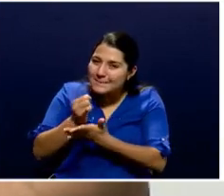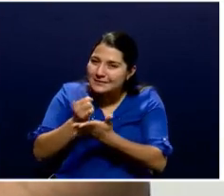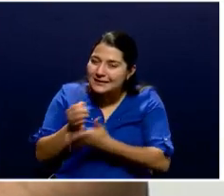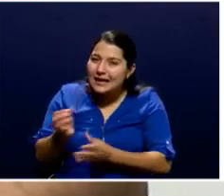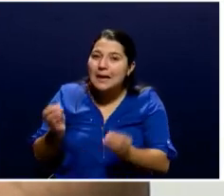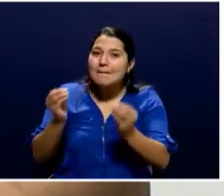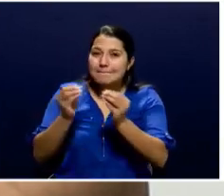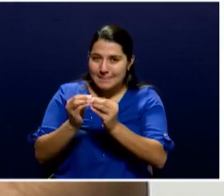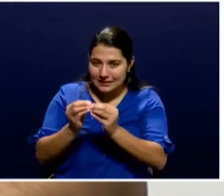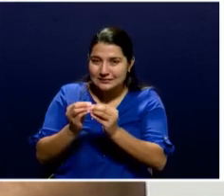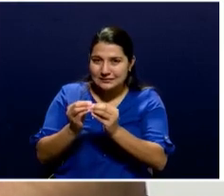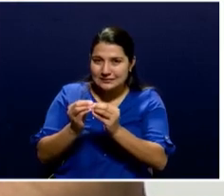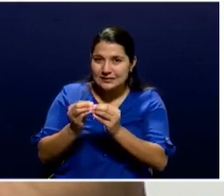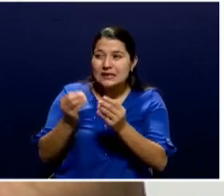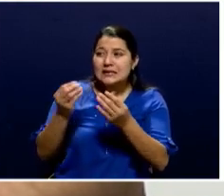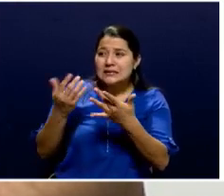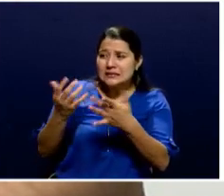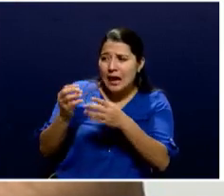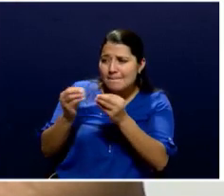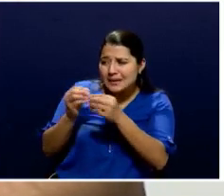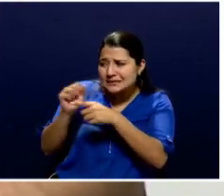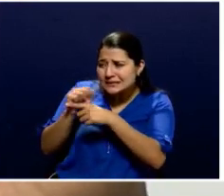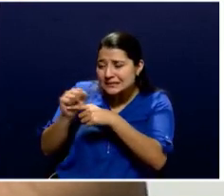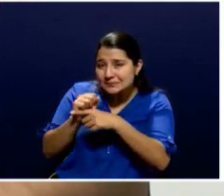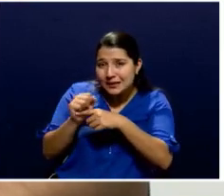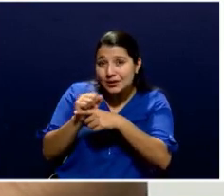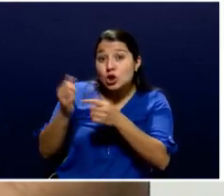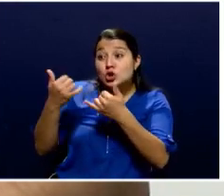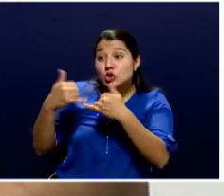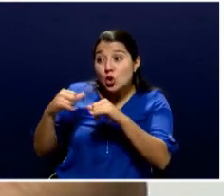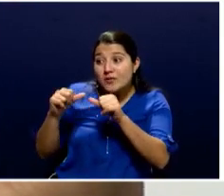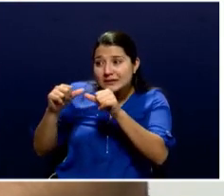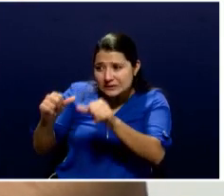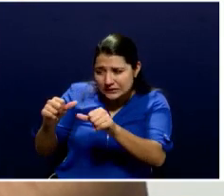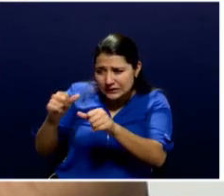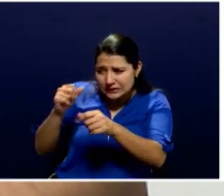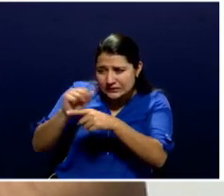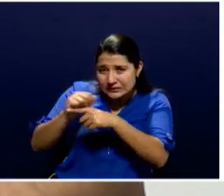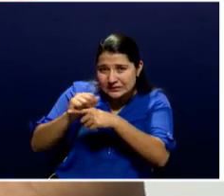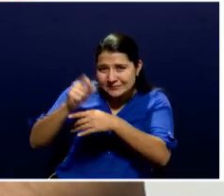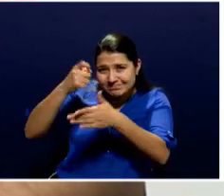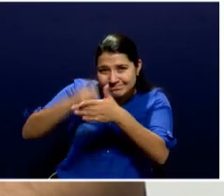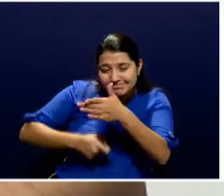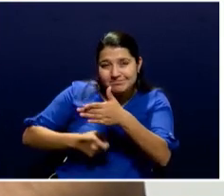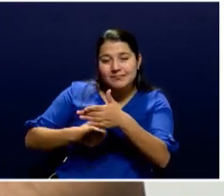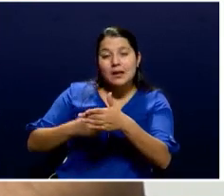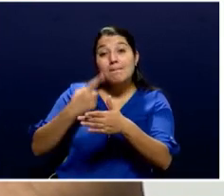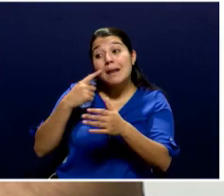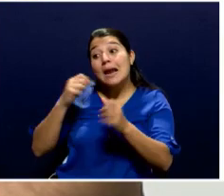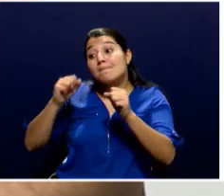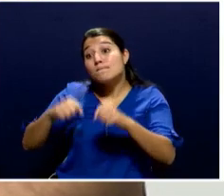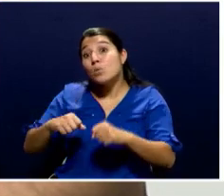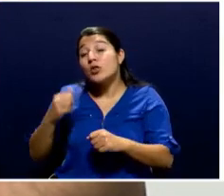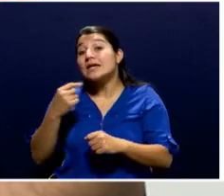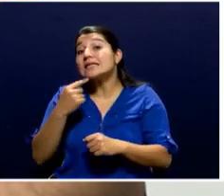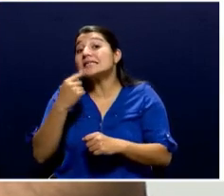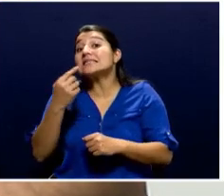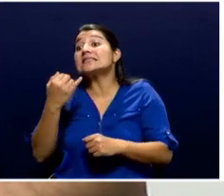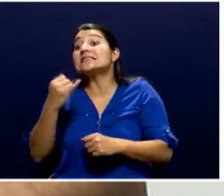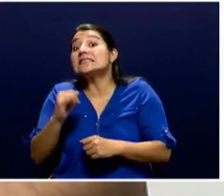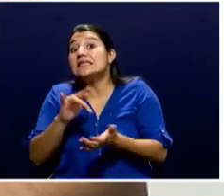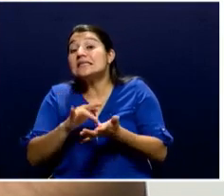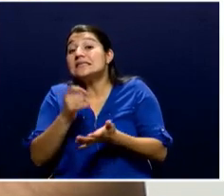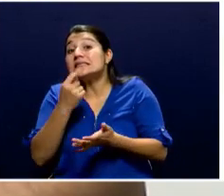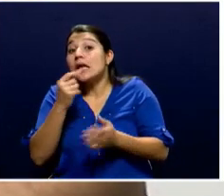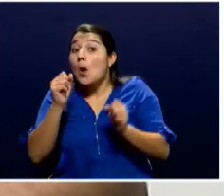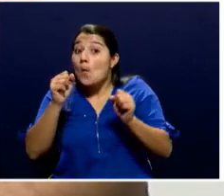siendo escalado a ensayos clínicos en donde se siguen con rigurosidad los criterios para poder determinar si esta droga